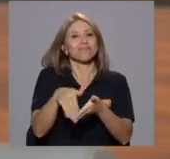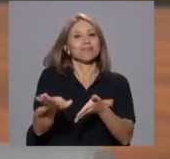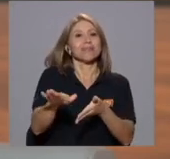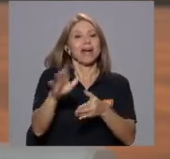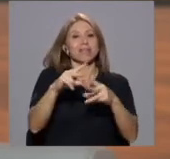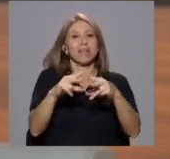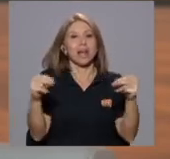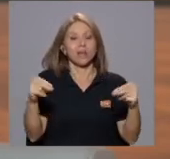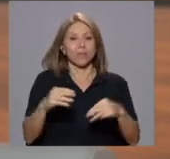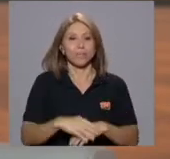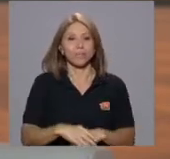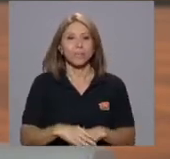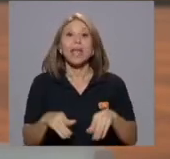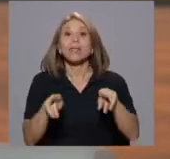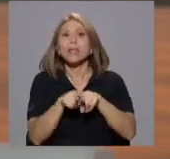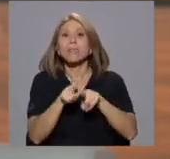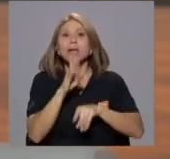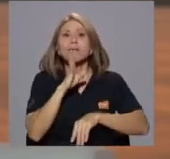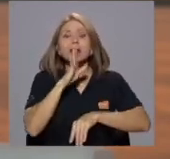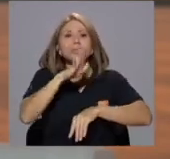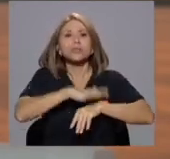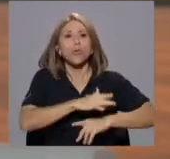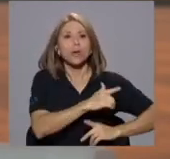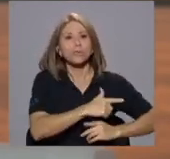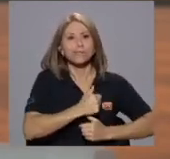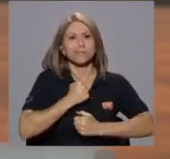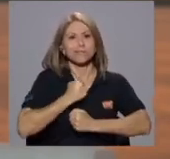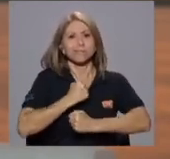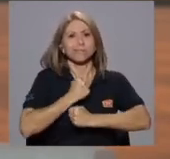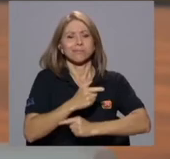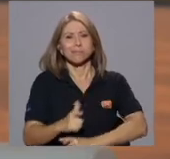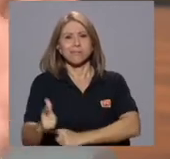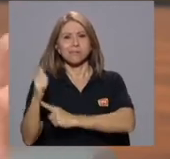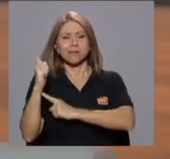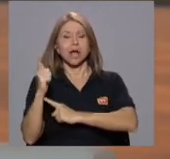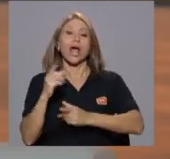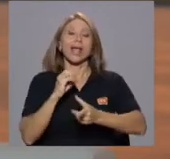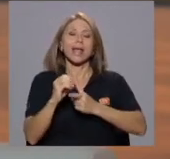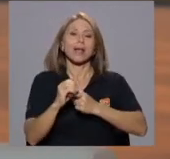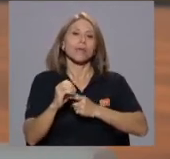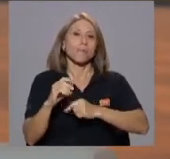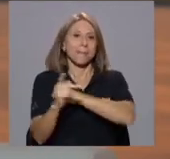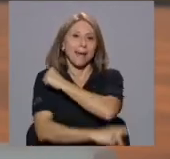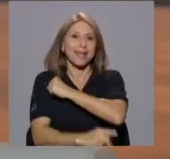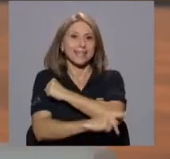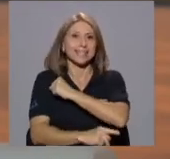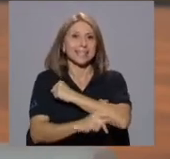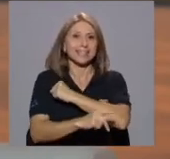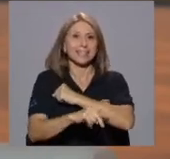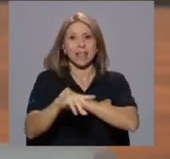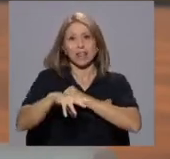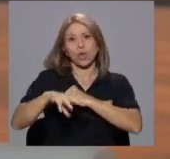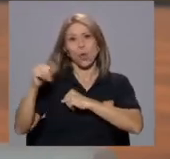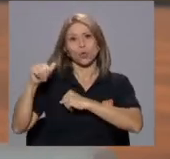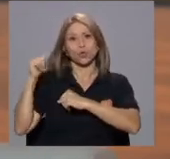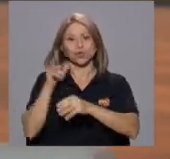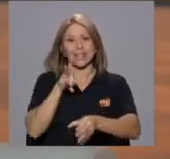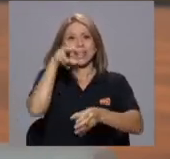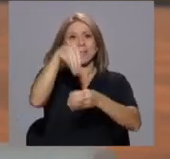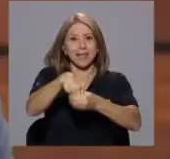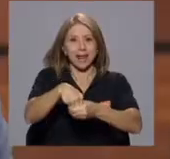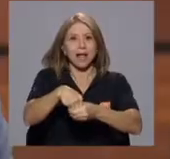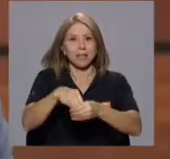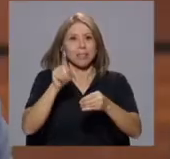el concepto, lo de la intervención militar, porque esto es una cosa, la intervención extranjera, porque esto es una cosa que obviamente está en el